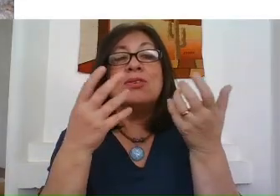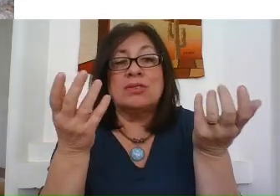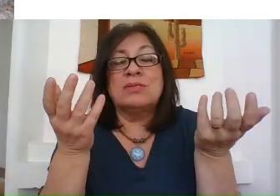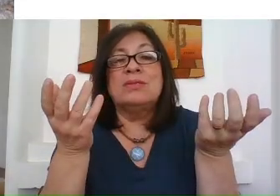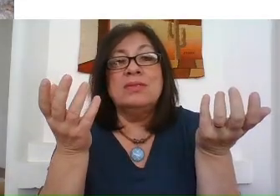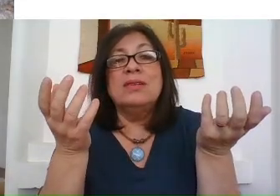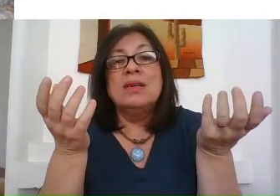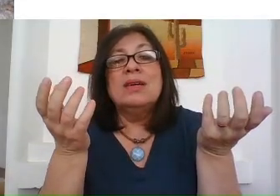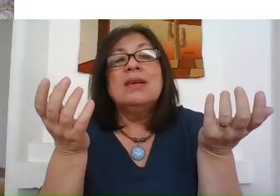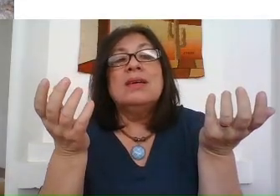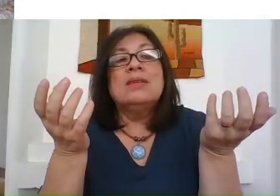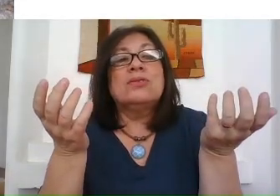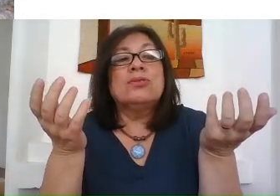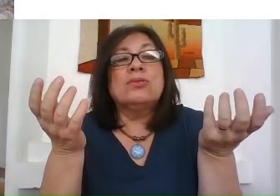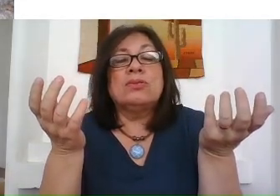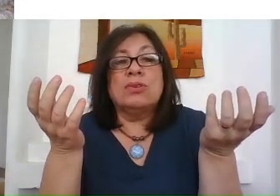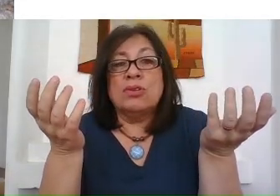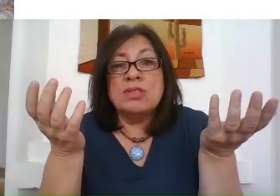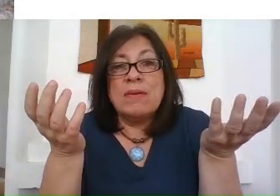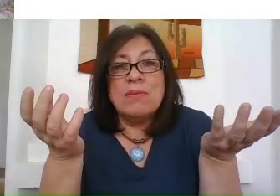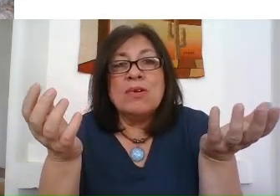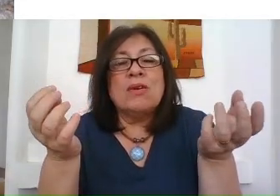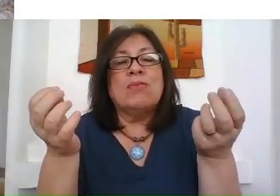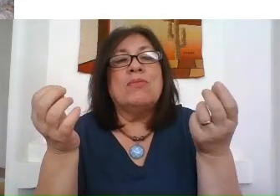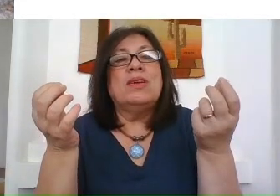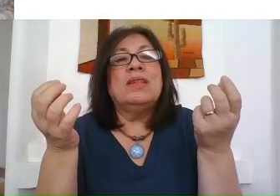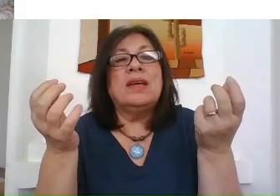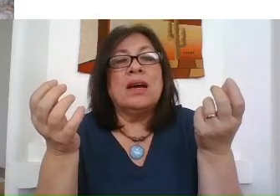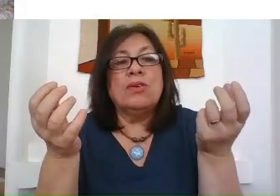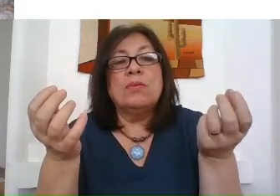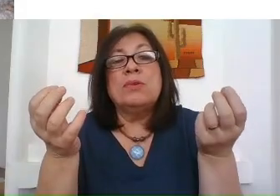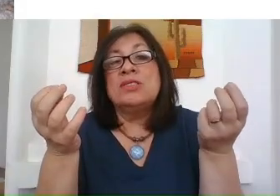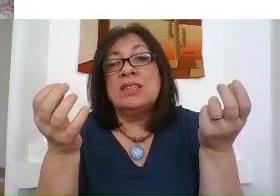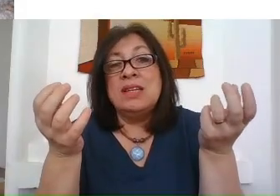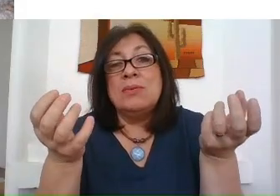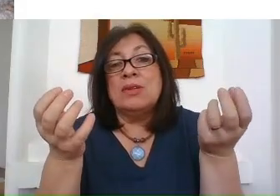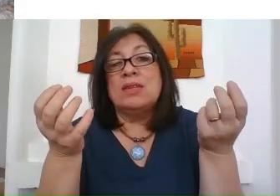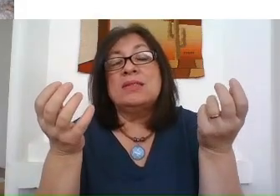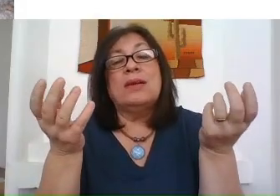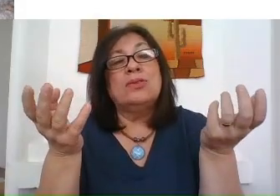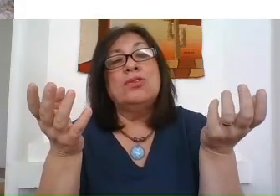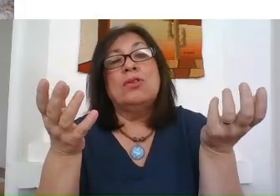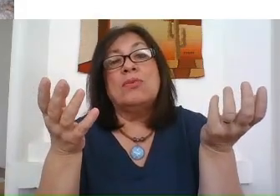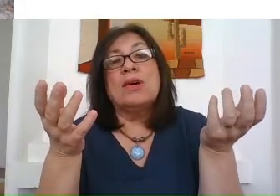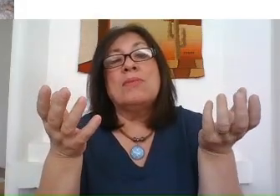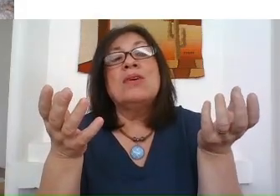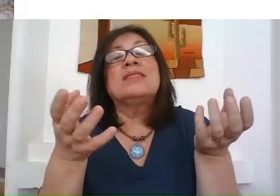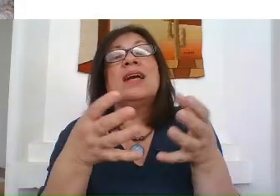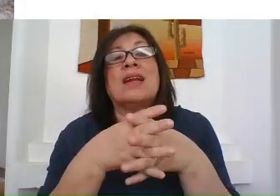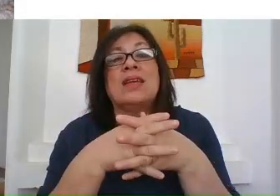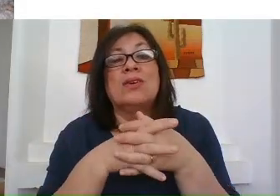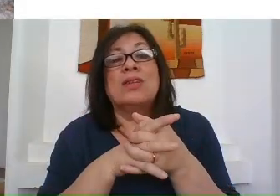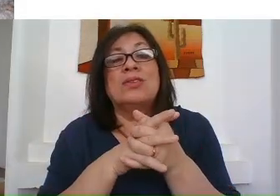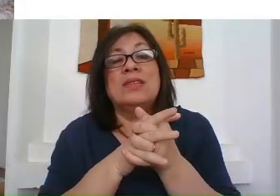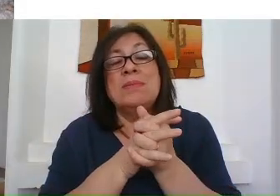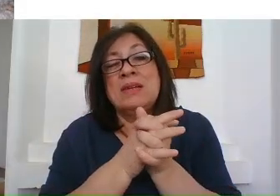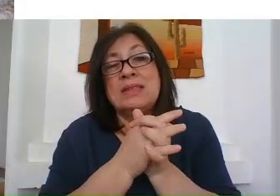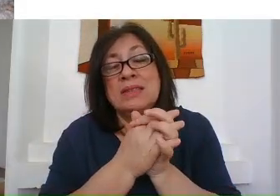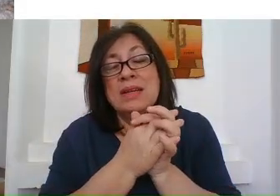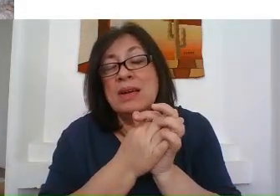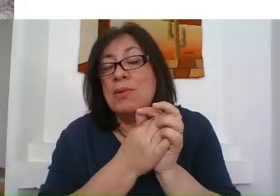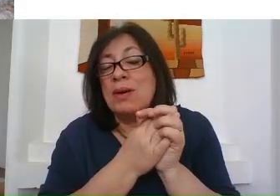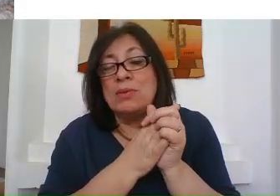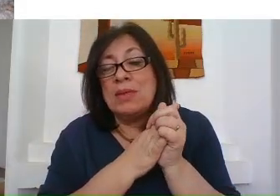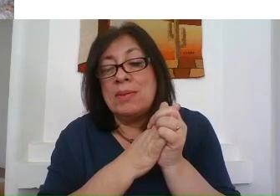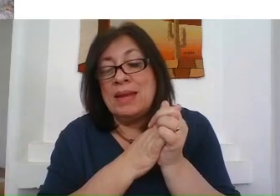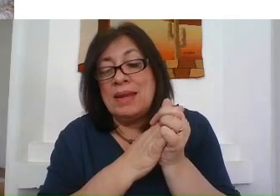niño precoz. Todos sabemos que como indicador positivo de desarrollo lo buscamos hacia alrededor de los 3